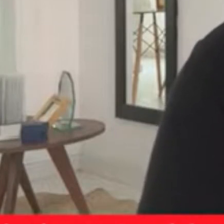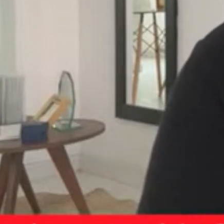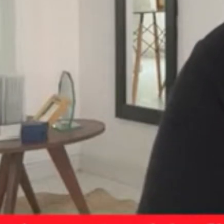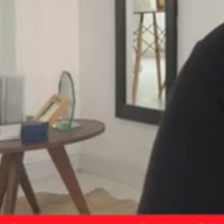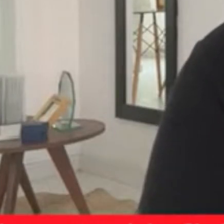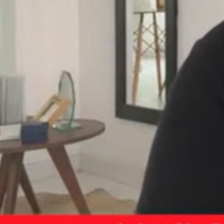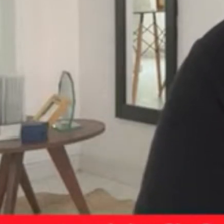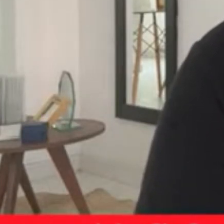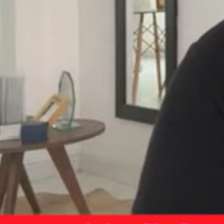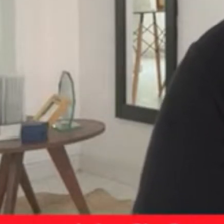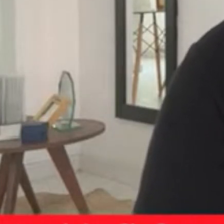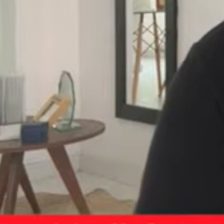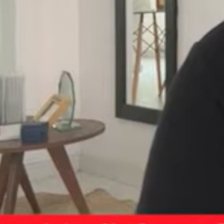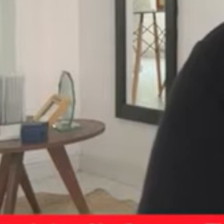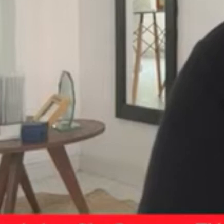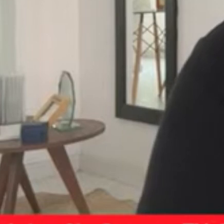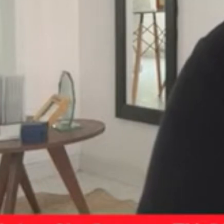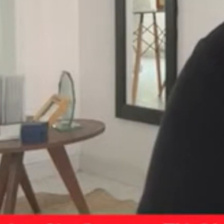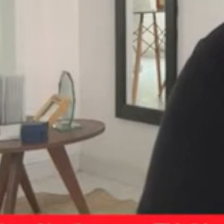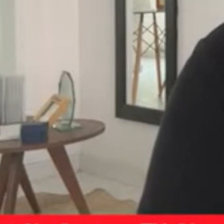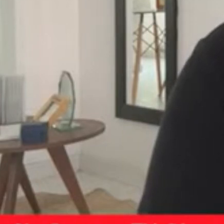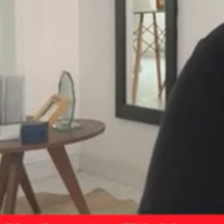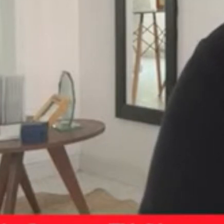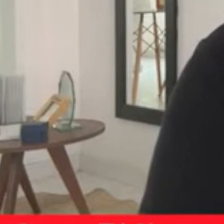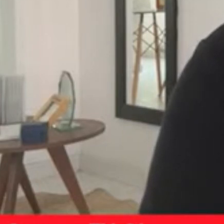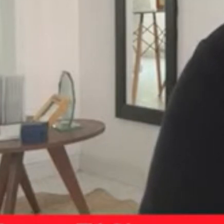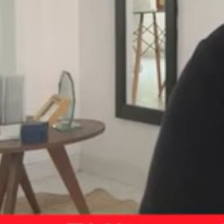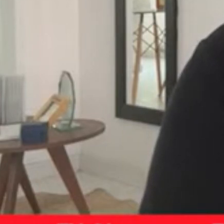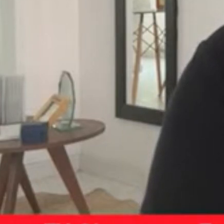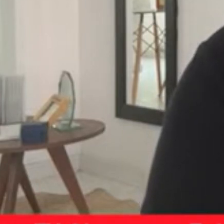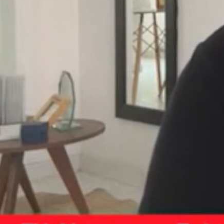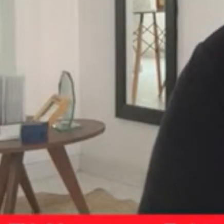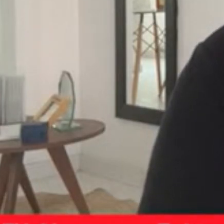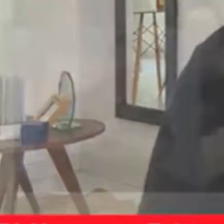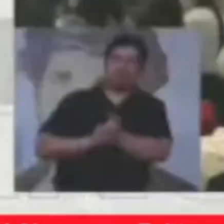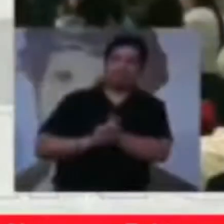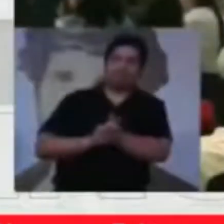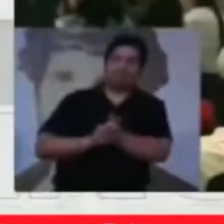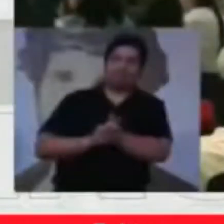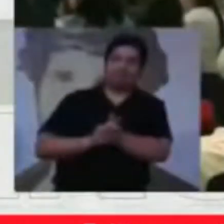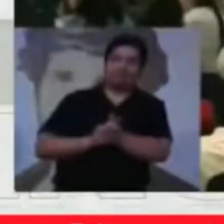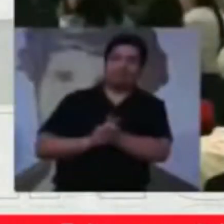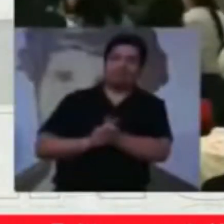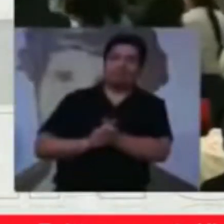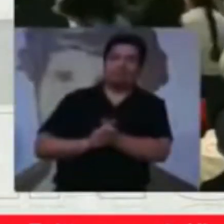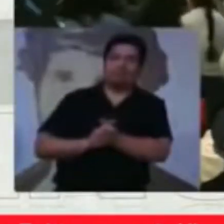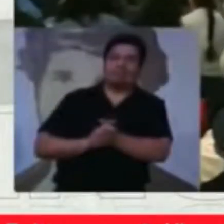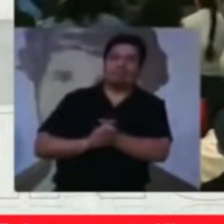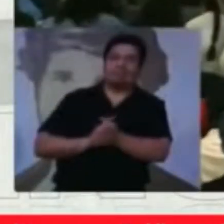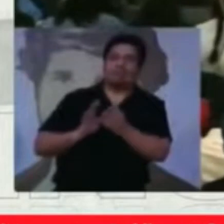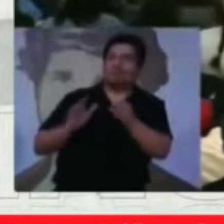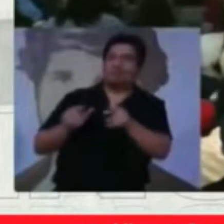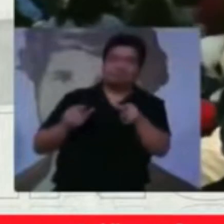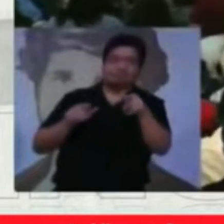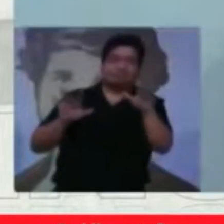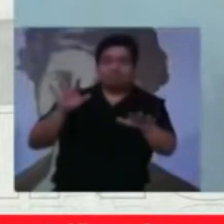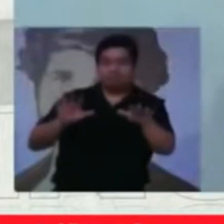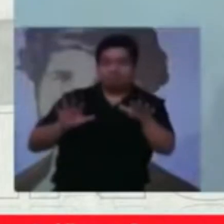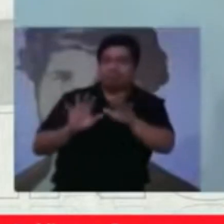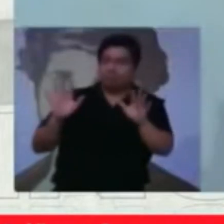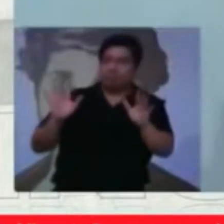eh reconocer la labor de Julián Macías Tovar en la feria del libro si me permiten